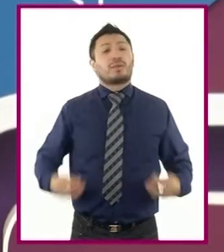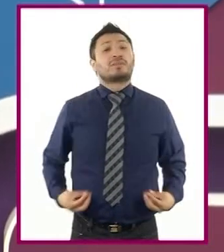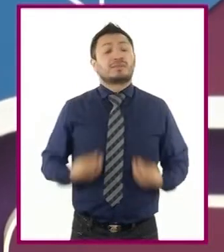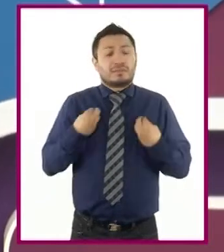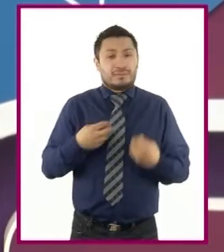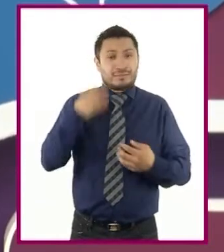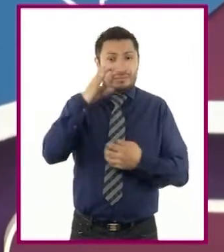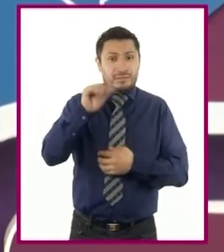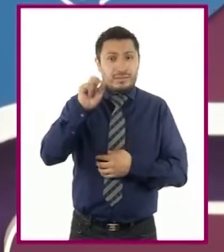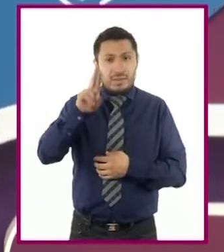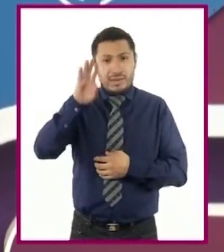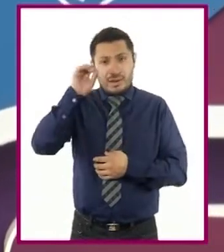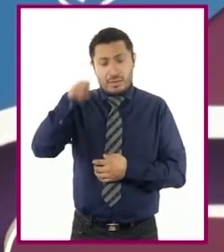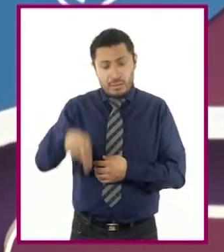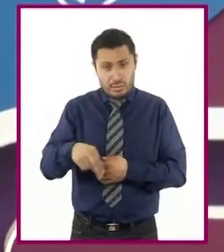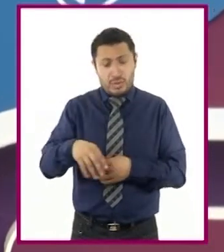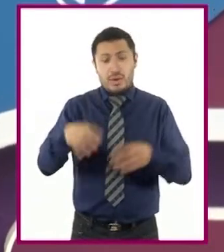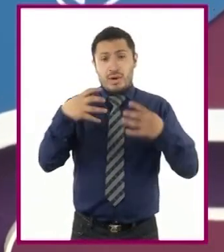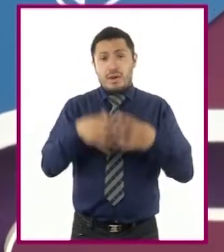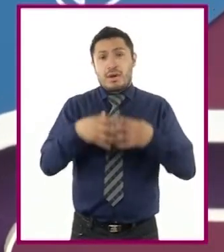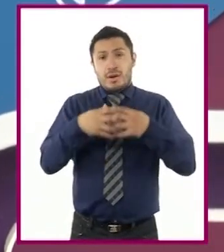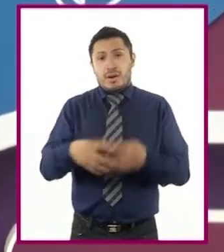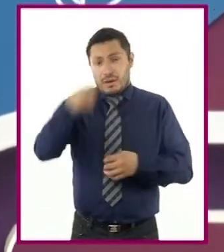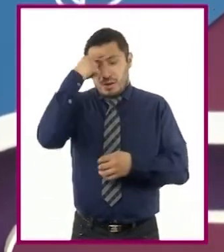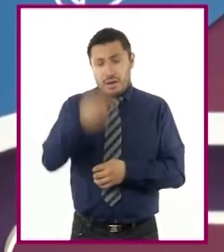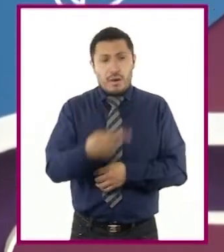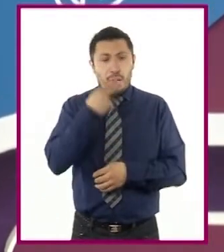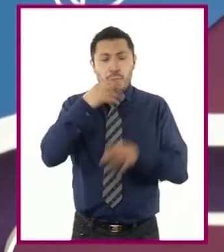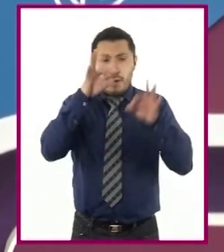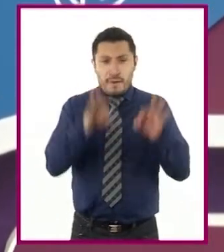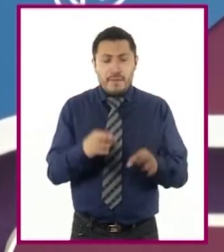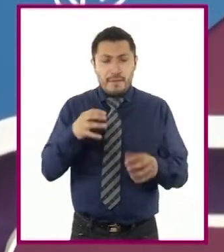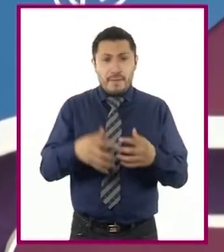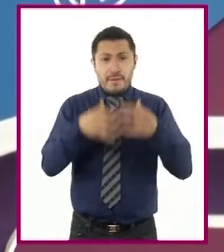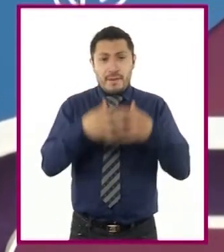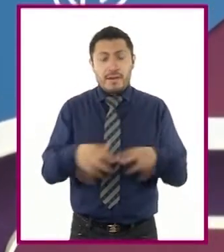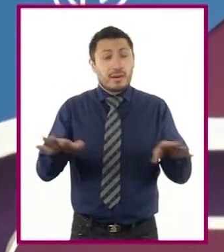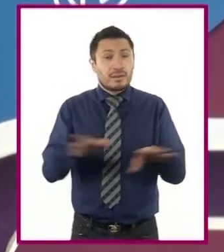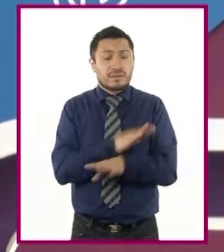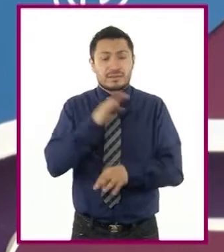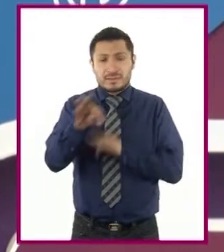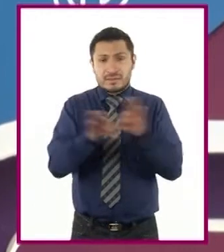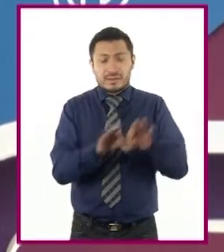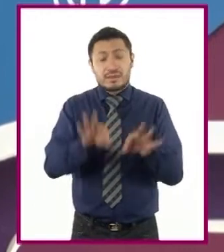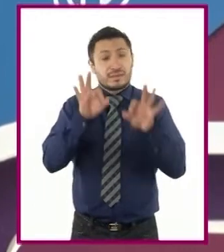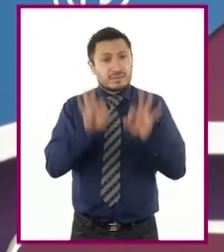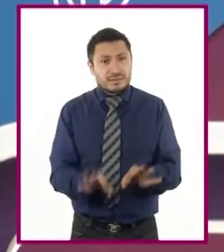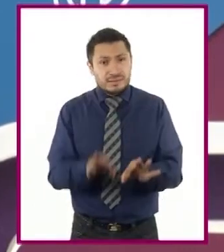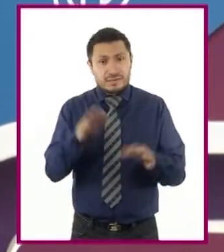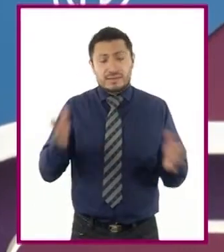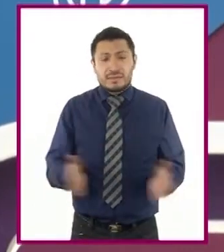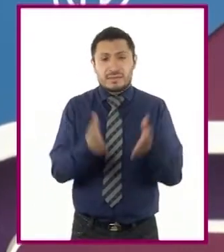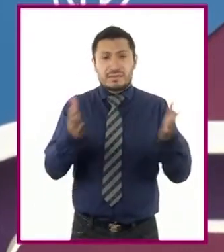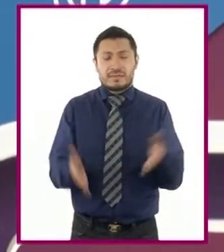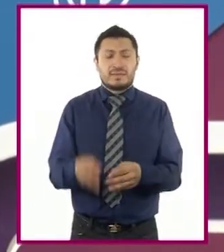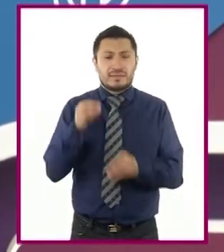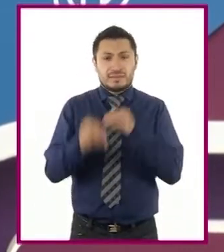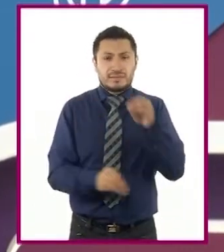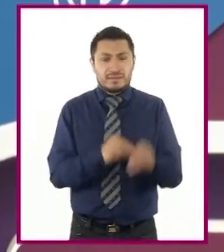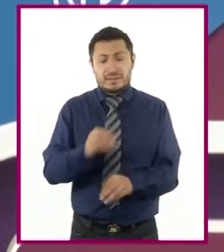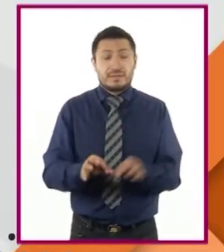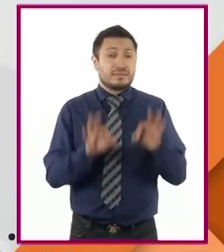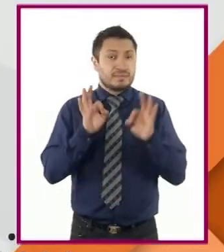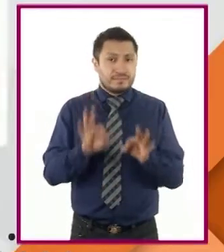El carbón como materia prima para el funcionamiento de las máquinas sustituyó el trabajo manual y aumentó la producción en gran